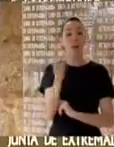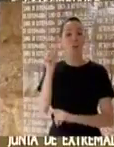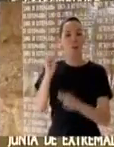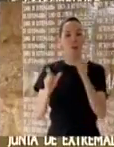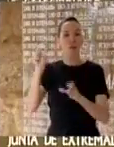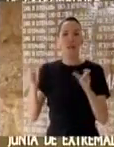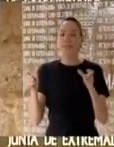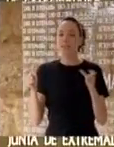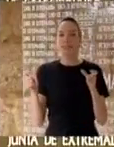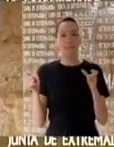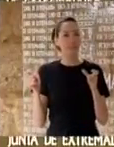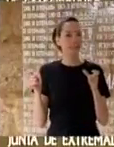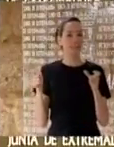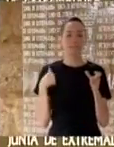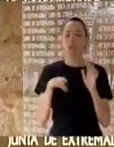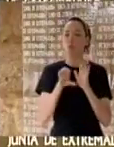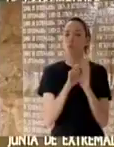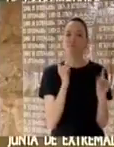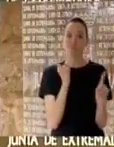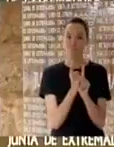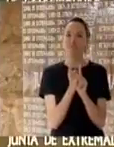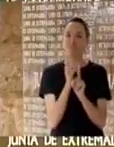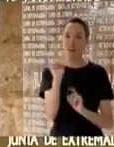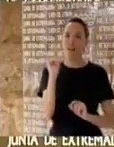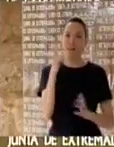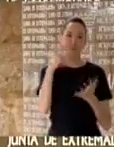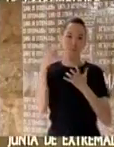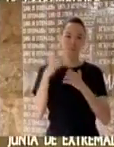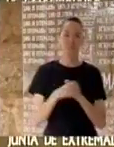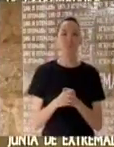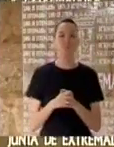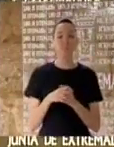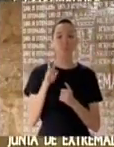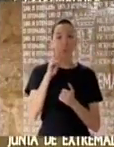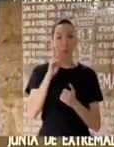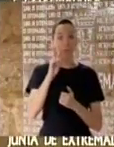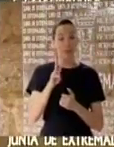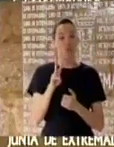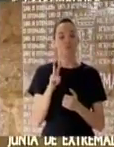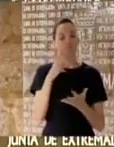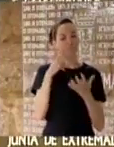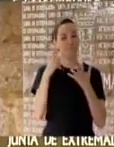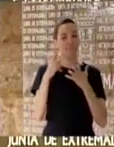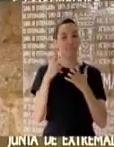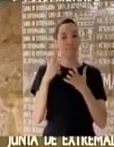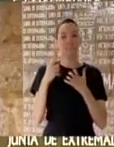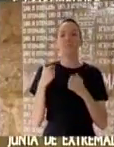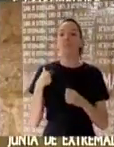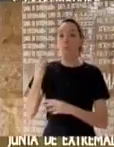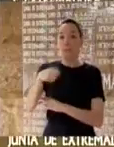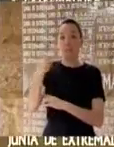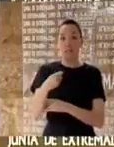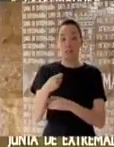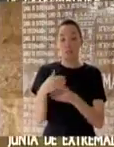posiciones institucionales para no ser leales con la Constitución. Y lo hemos visto no solamente en la toma de posesión del